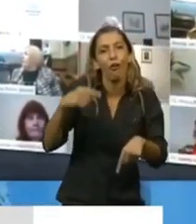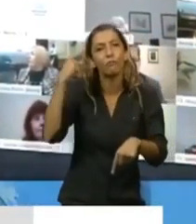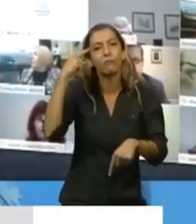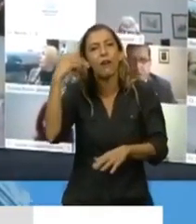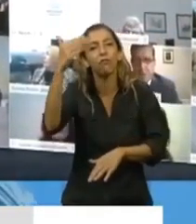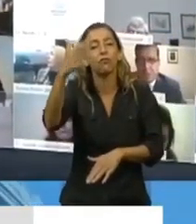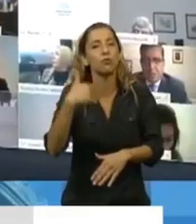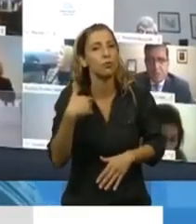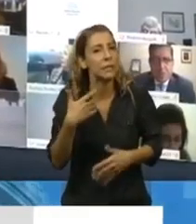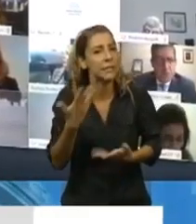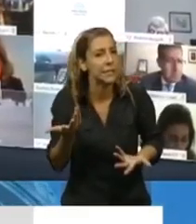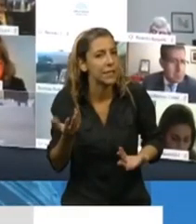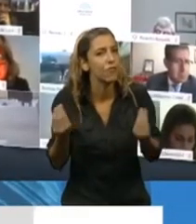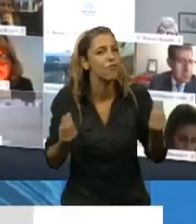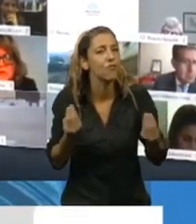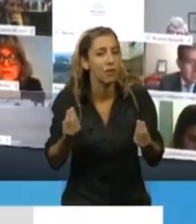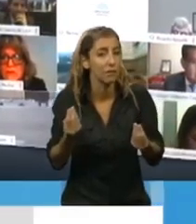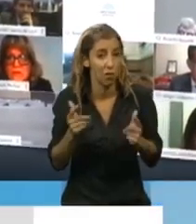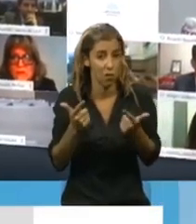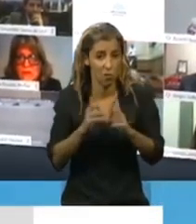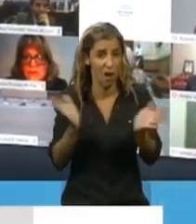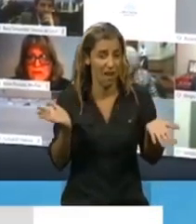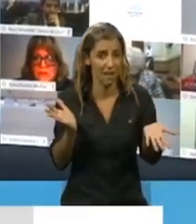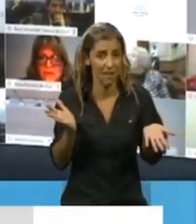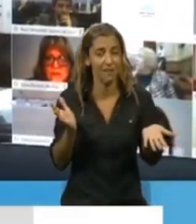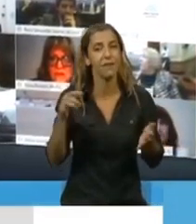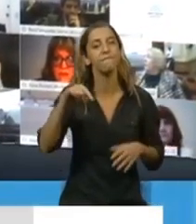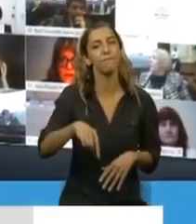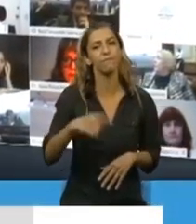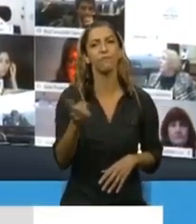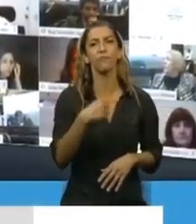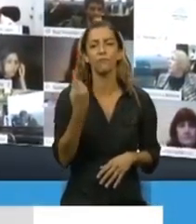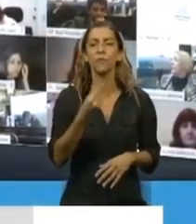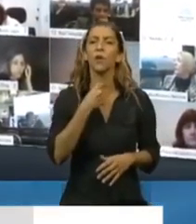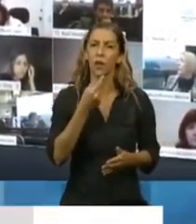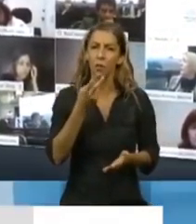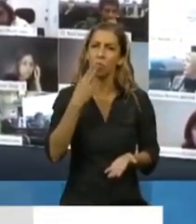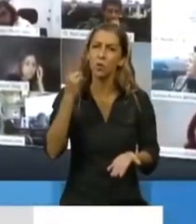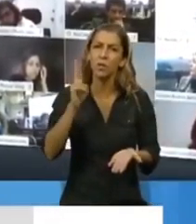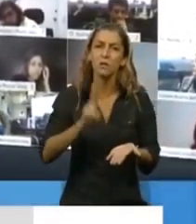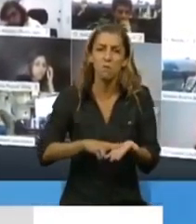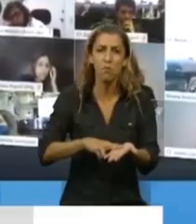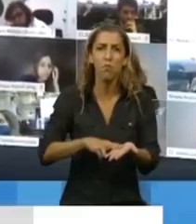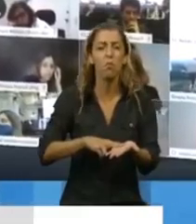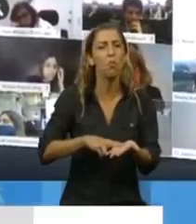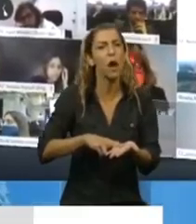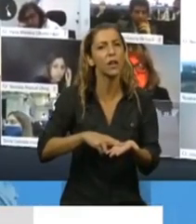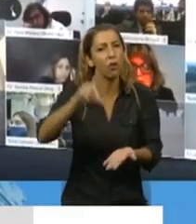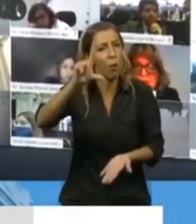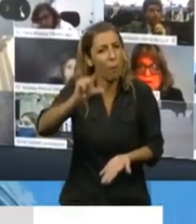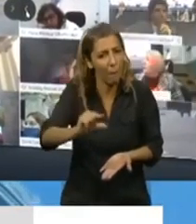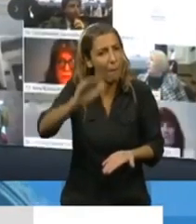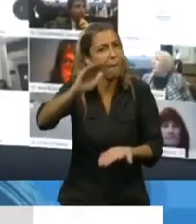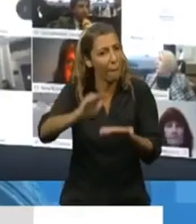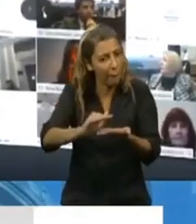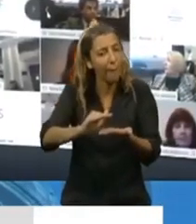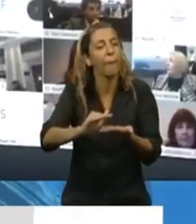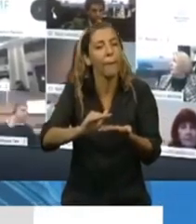Hoy nos disponemos a aliviar la carga impositiva a los sectores que, como bien se han dicho, están